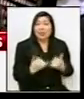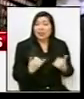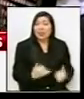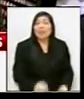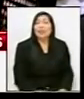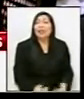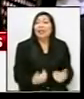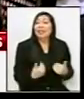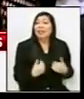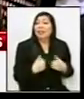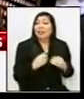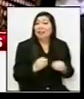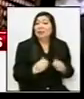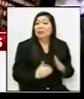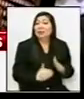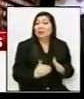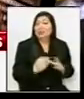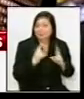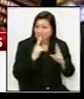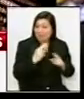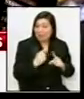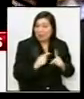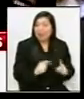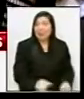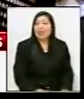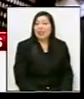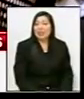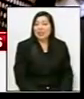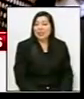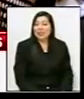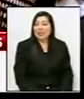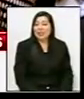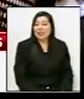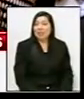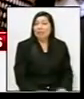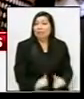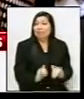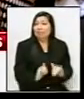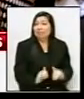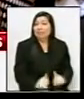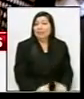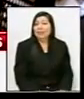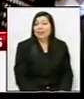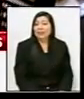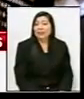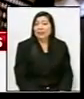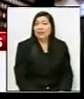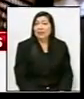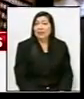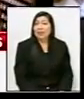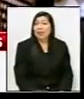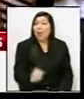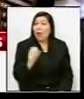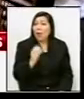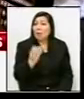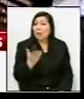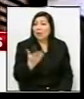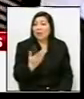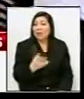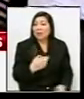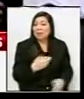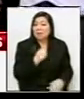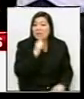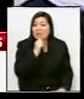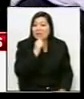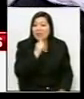Si se mantiene esa posición mayoritaria, la respetaré, pero dejaré sentada mi posición a través de una opinión de carácter